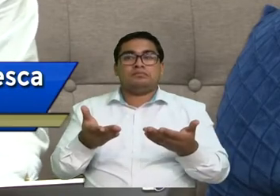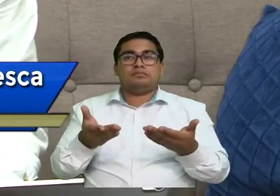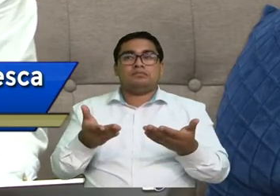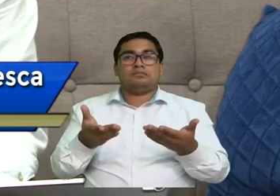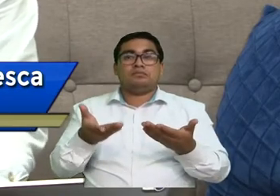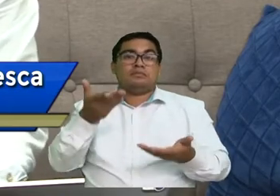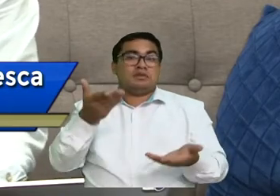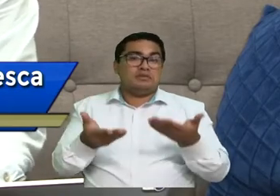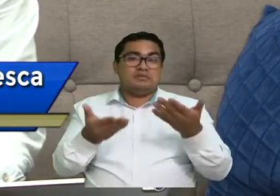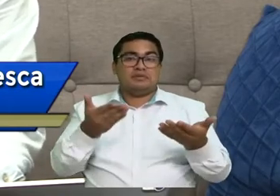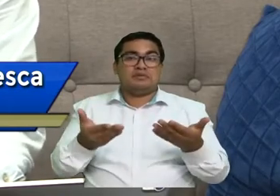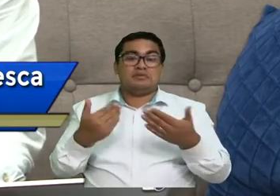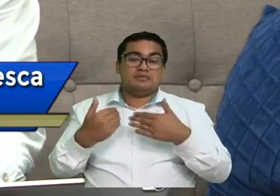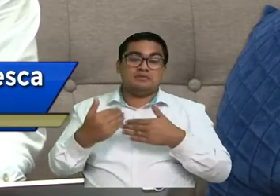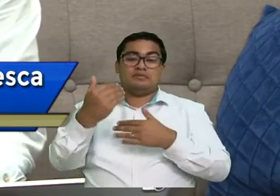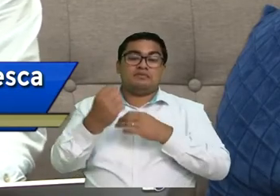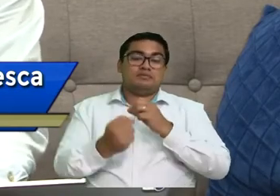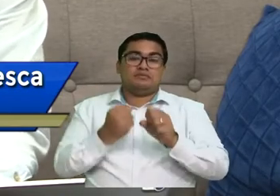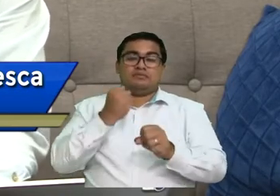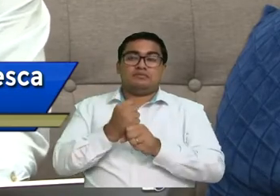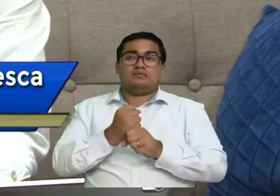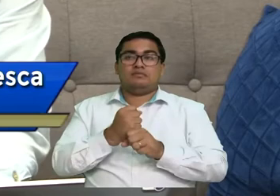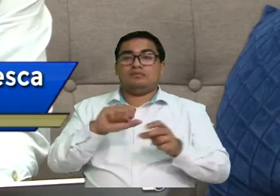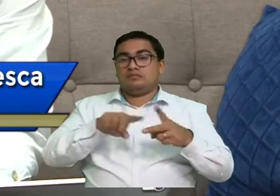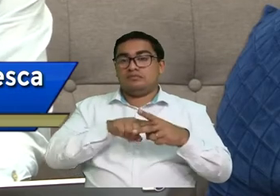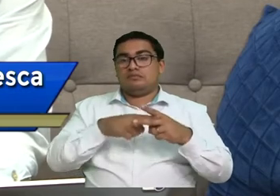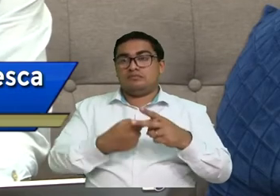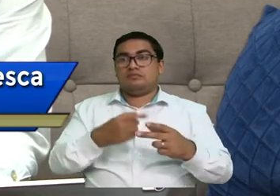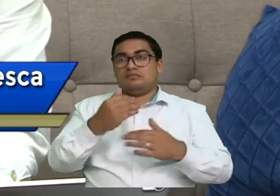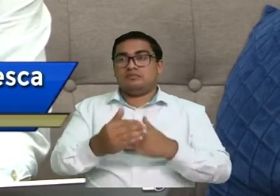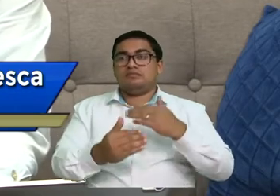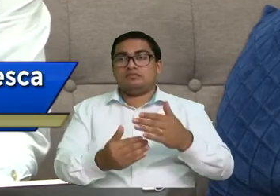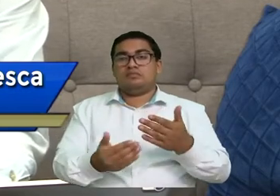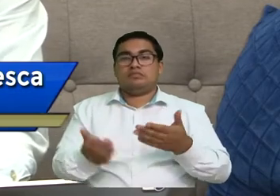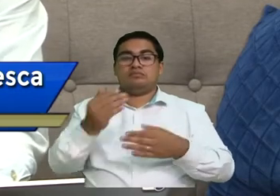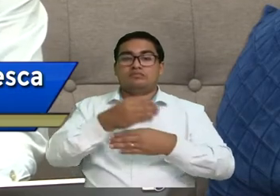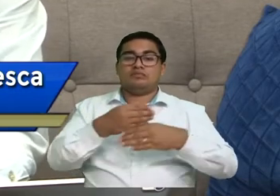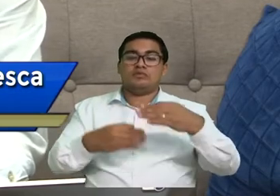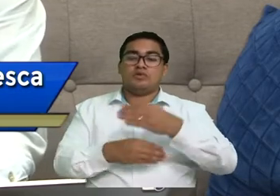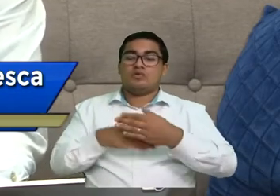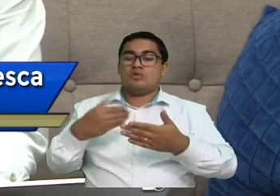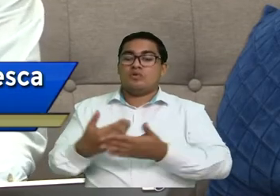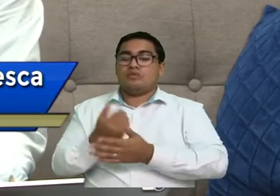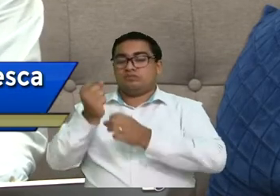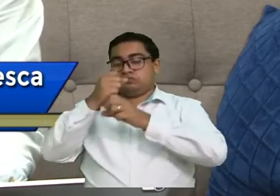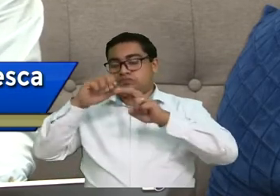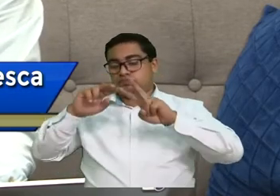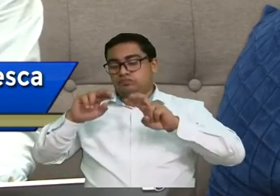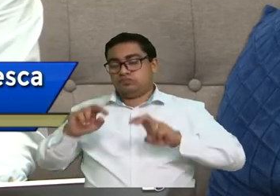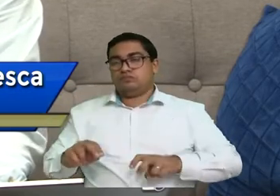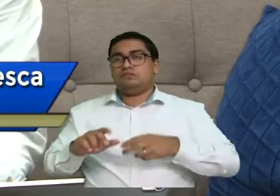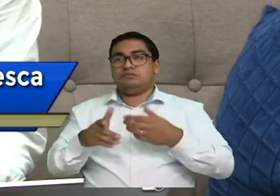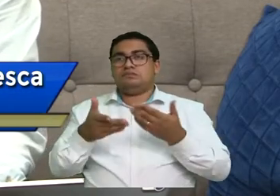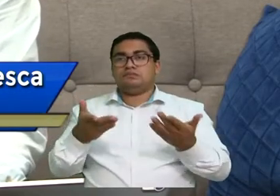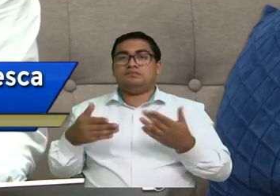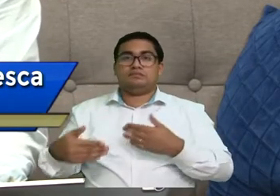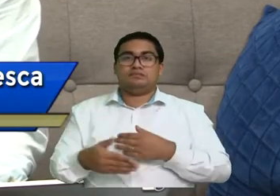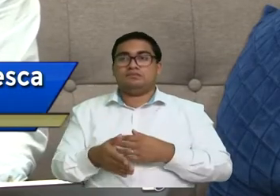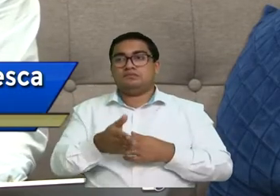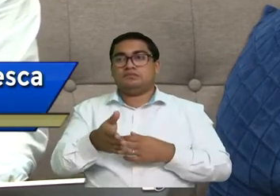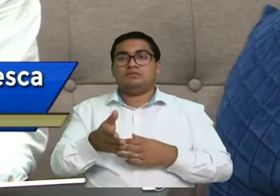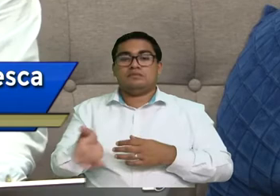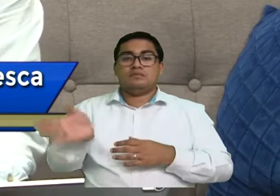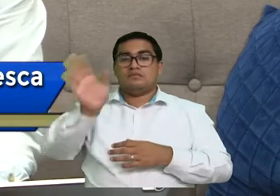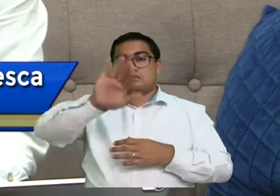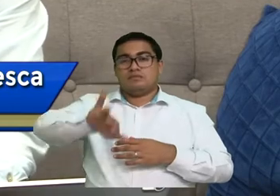tal vez ya el próximo año iniciar el proceso de construcción de otro laboratorio para peces